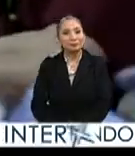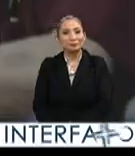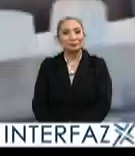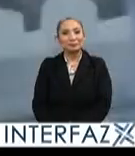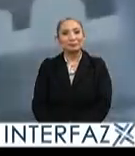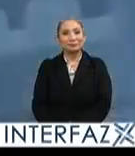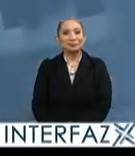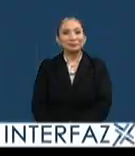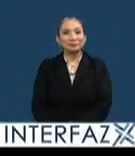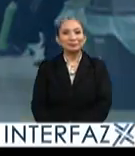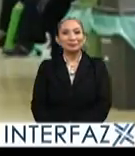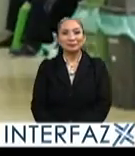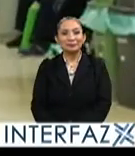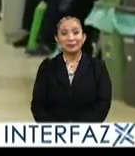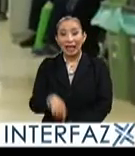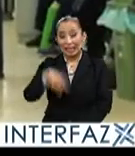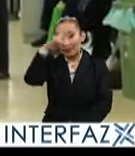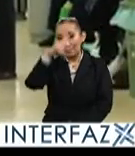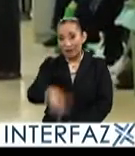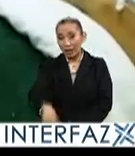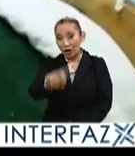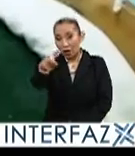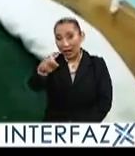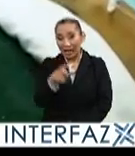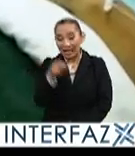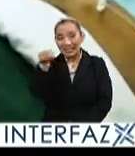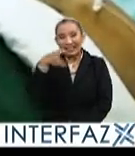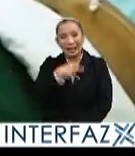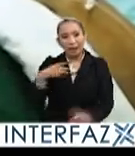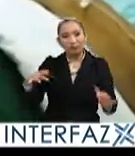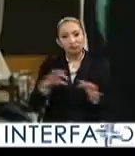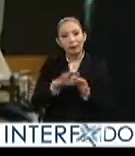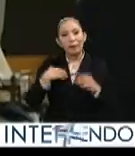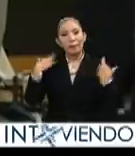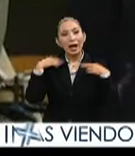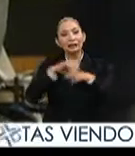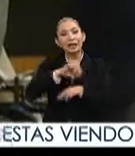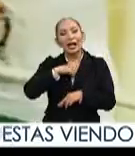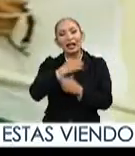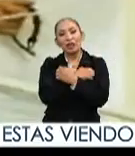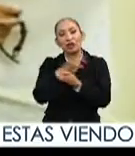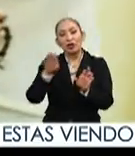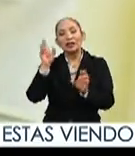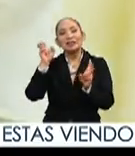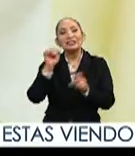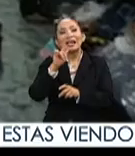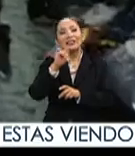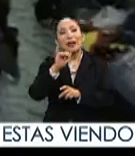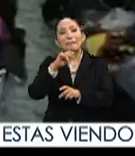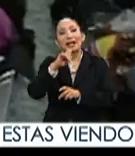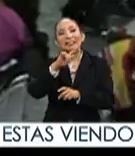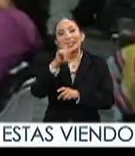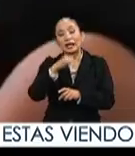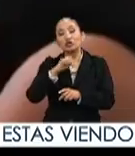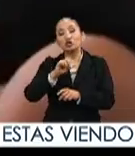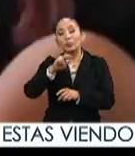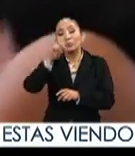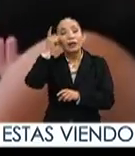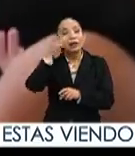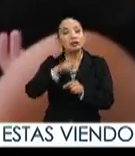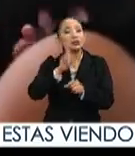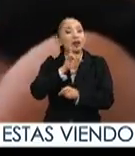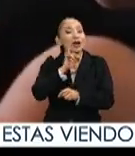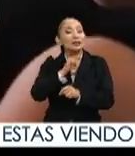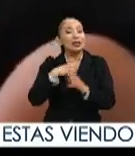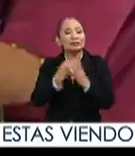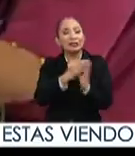Nacional. En México X tenemos un enlace con la maestra en educación Sandra Martínez López, subdirectora de